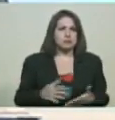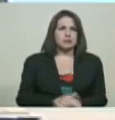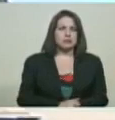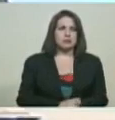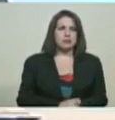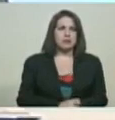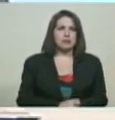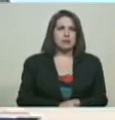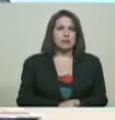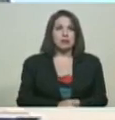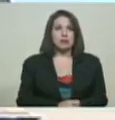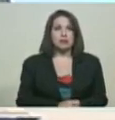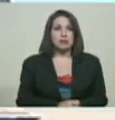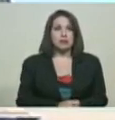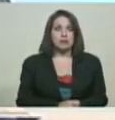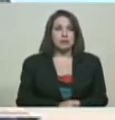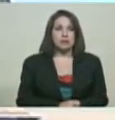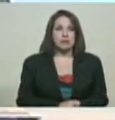gracias